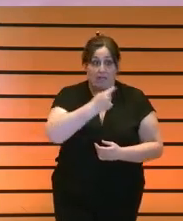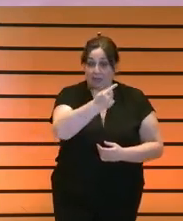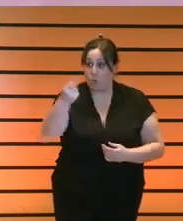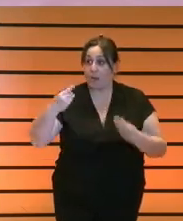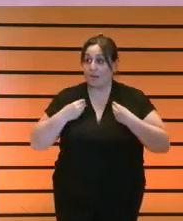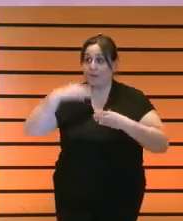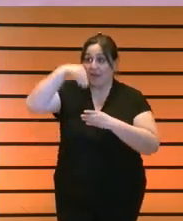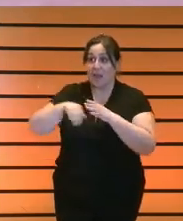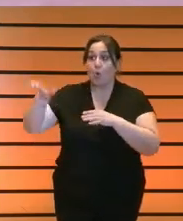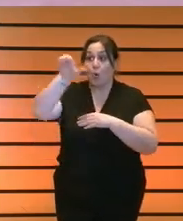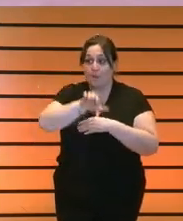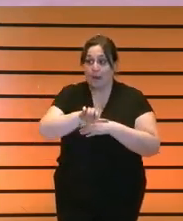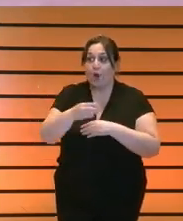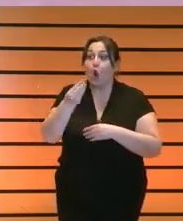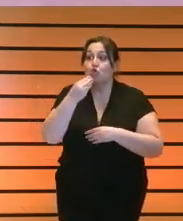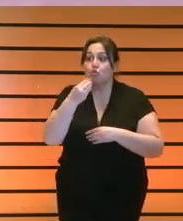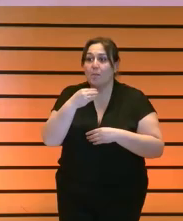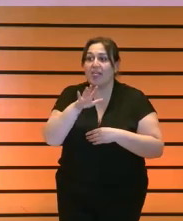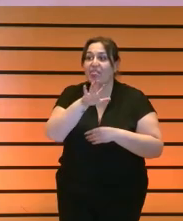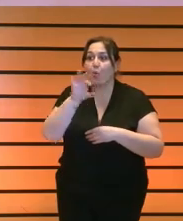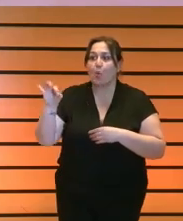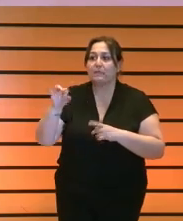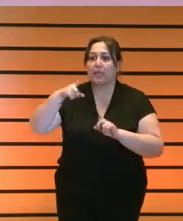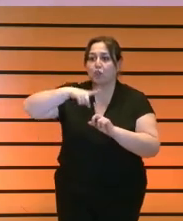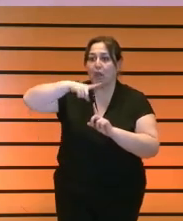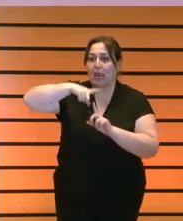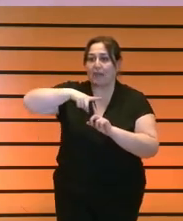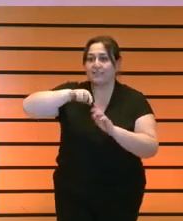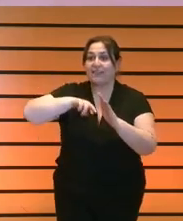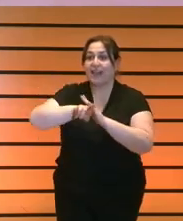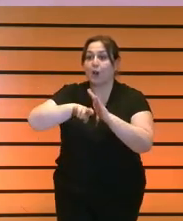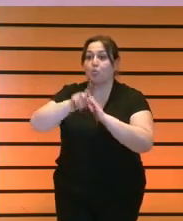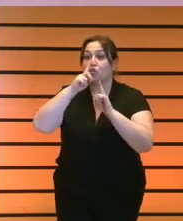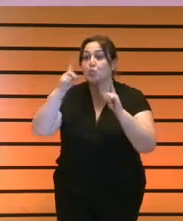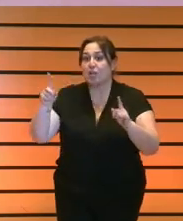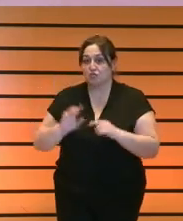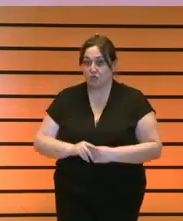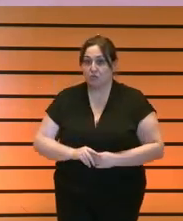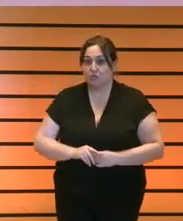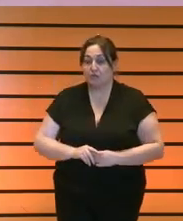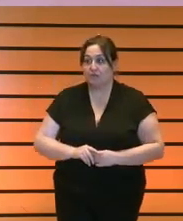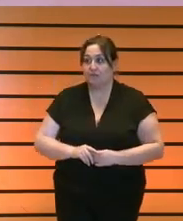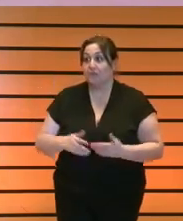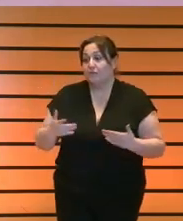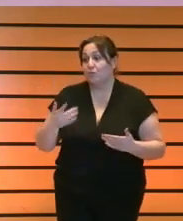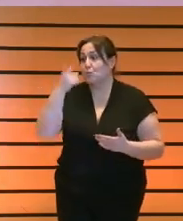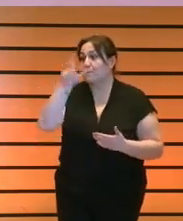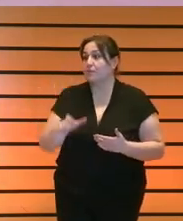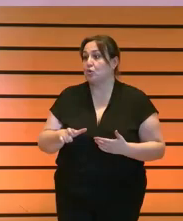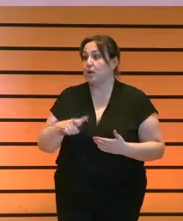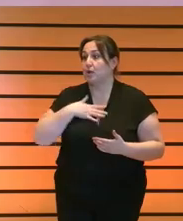Europa consume 50 toneladas de recursos por año, ¿vale? Una persona